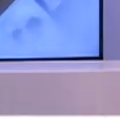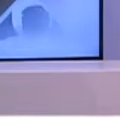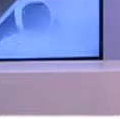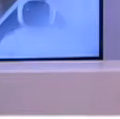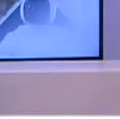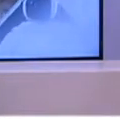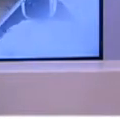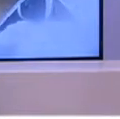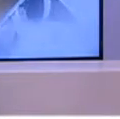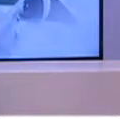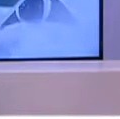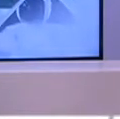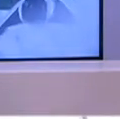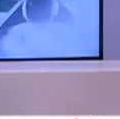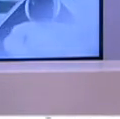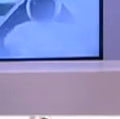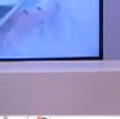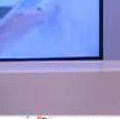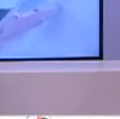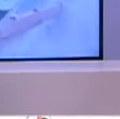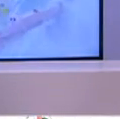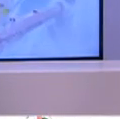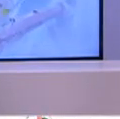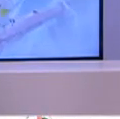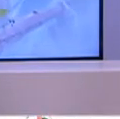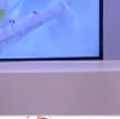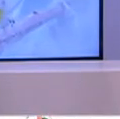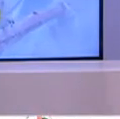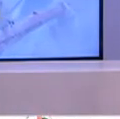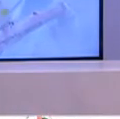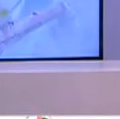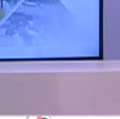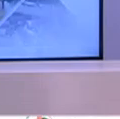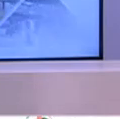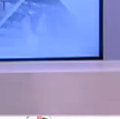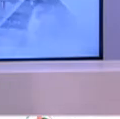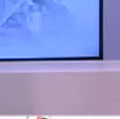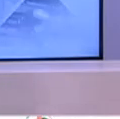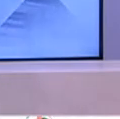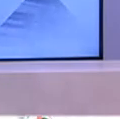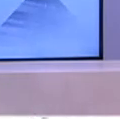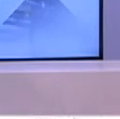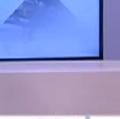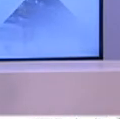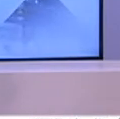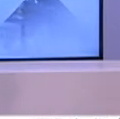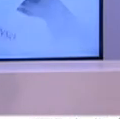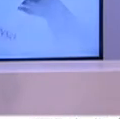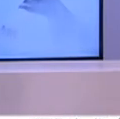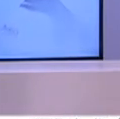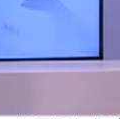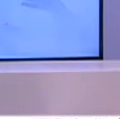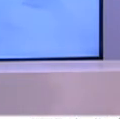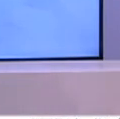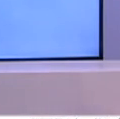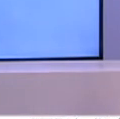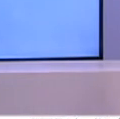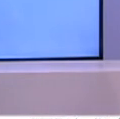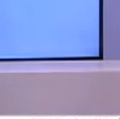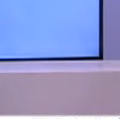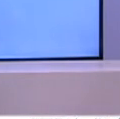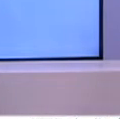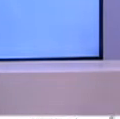de cómo somos y hacia dónde vamos. Por ello, los biólogos como Darwin y biólogos que actualmente están en